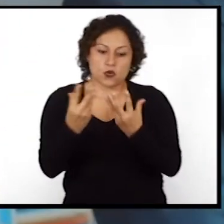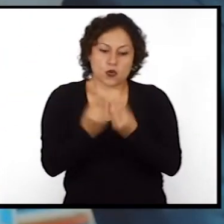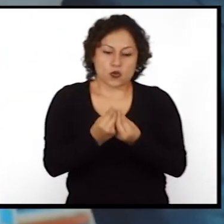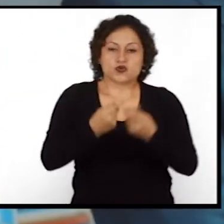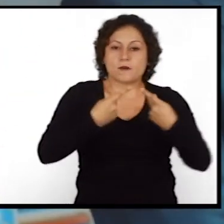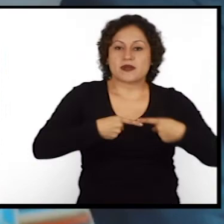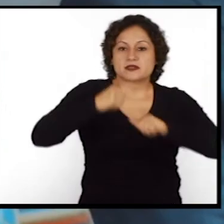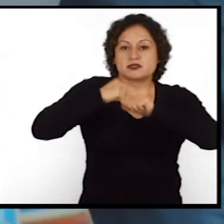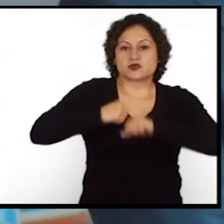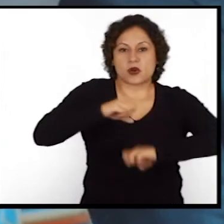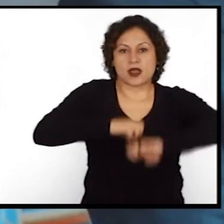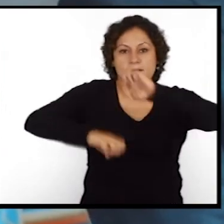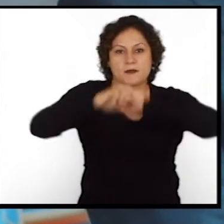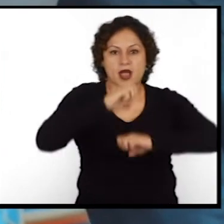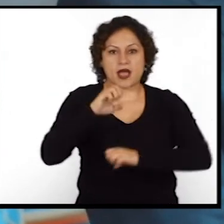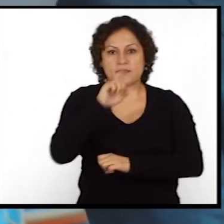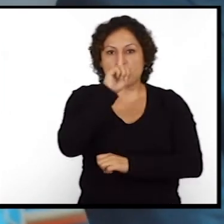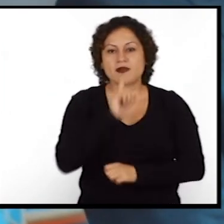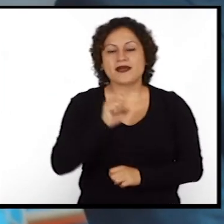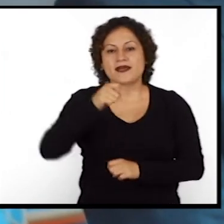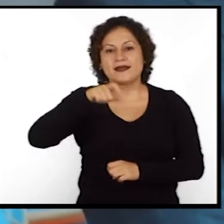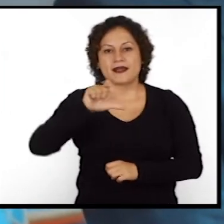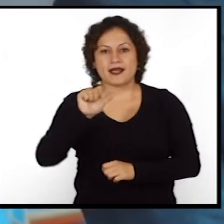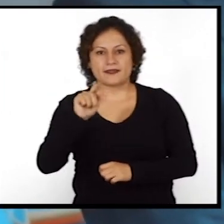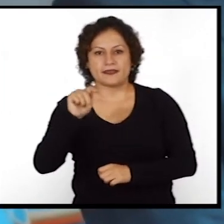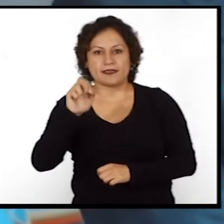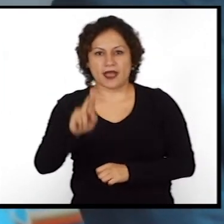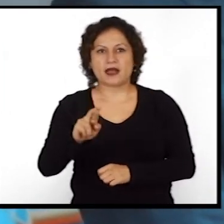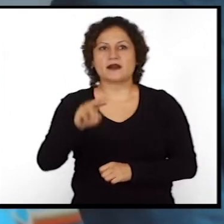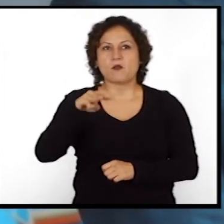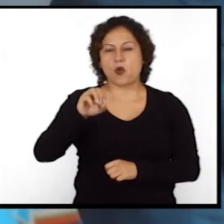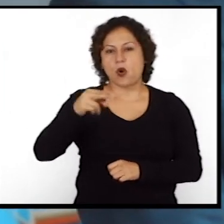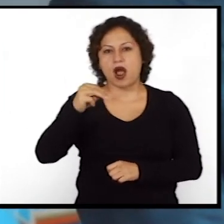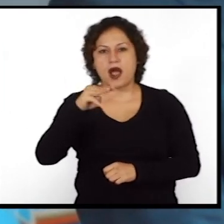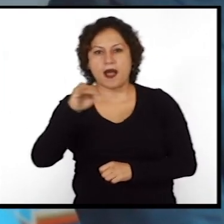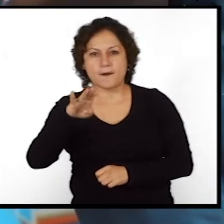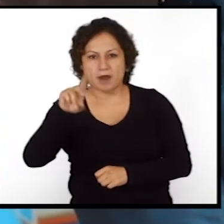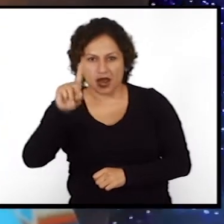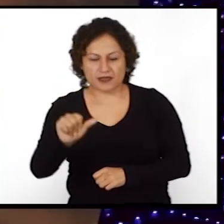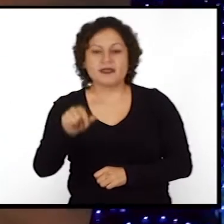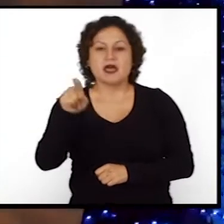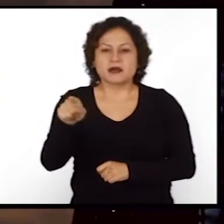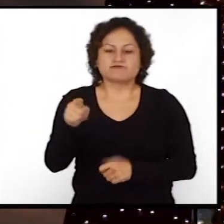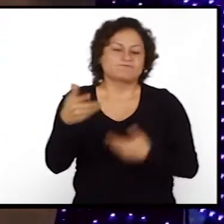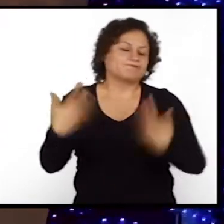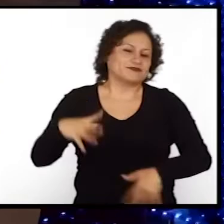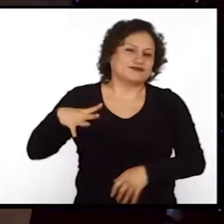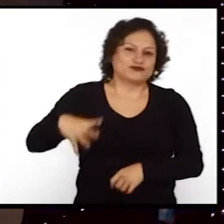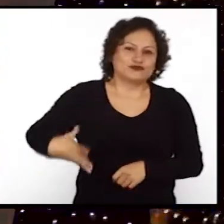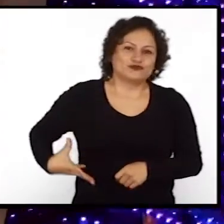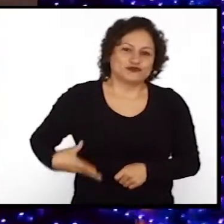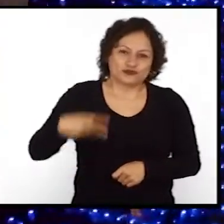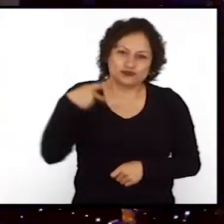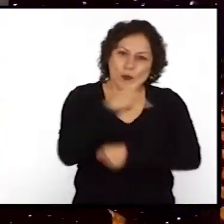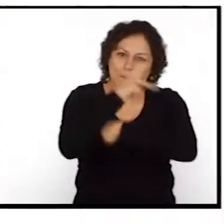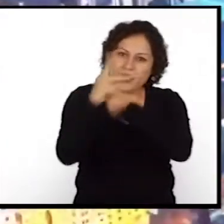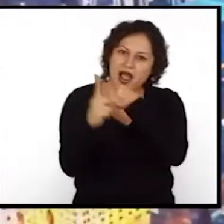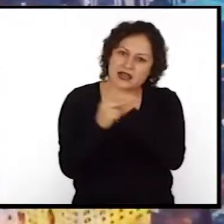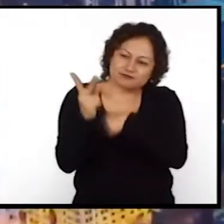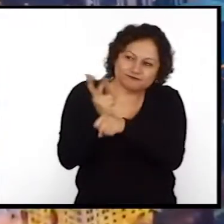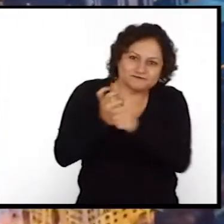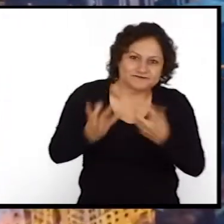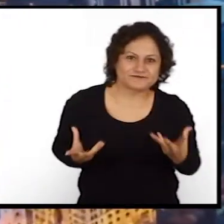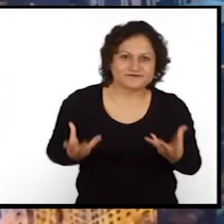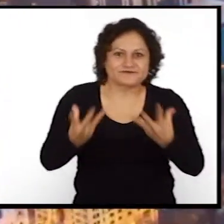al embajador de Qatar en México, Mohamed Al-Kuwari, estamos orgullosos de tener a su país como invitado, que al igual que